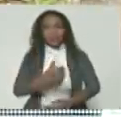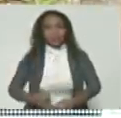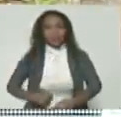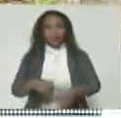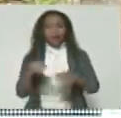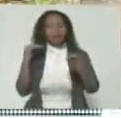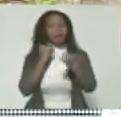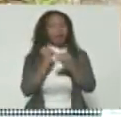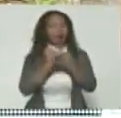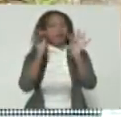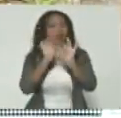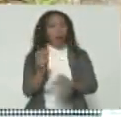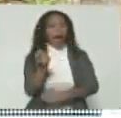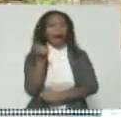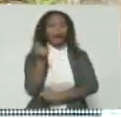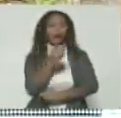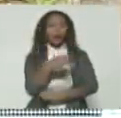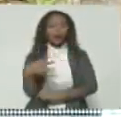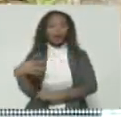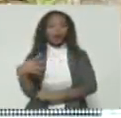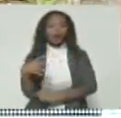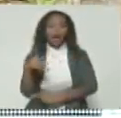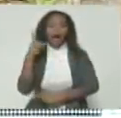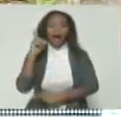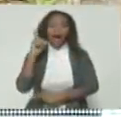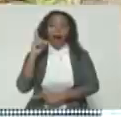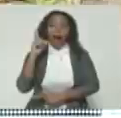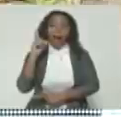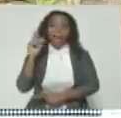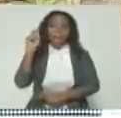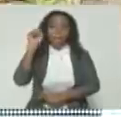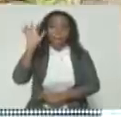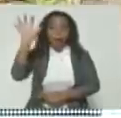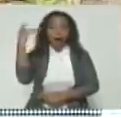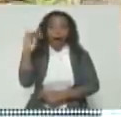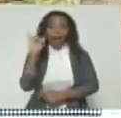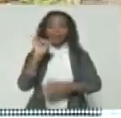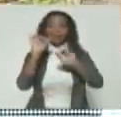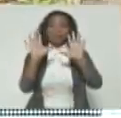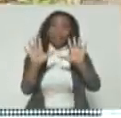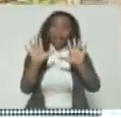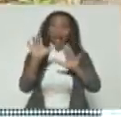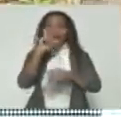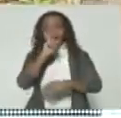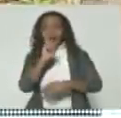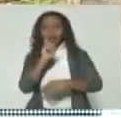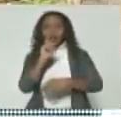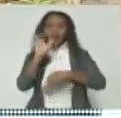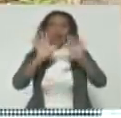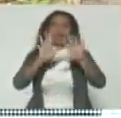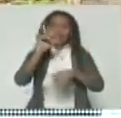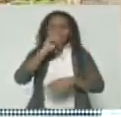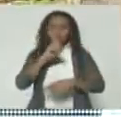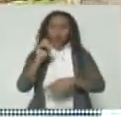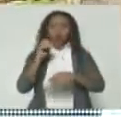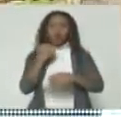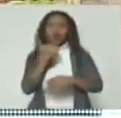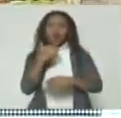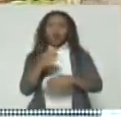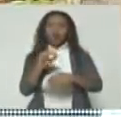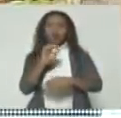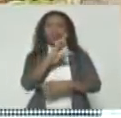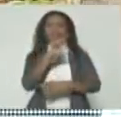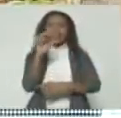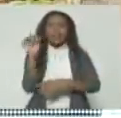igualmente, en el caso de arroz, el país tenía hace 10 años, 15 años, 8 marcas de arroz, ya estamos cercanos a las